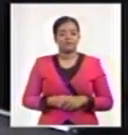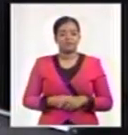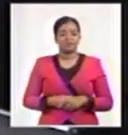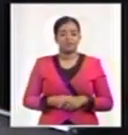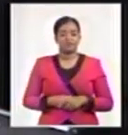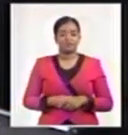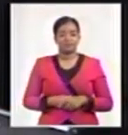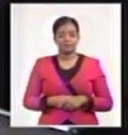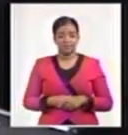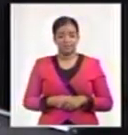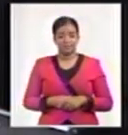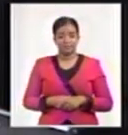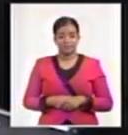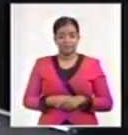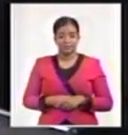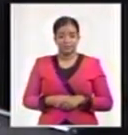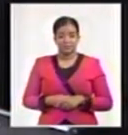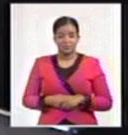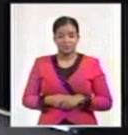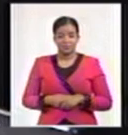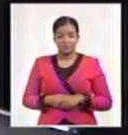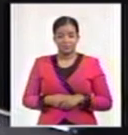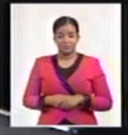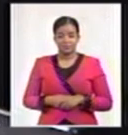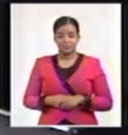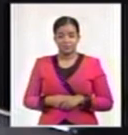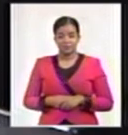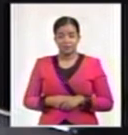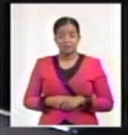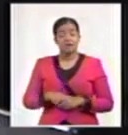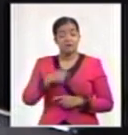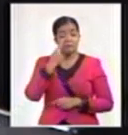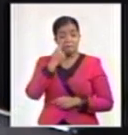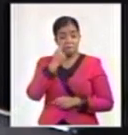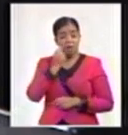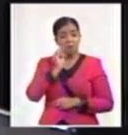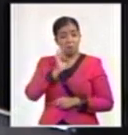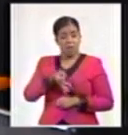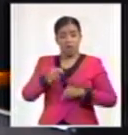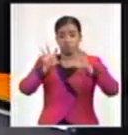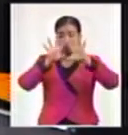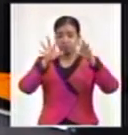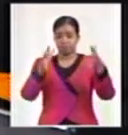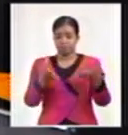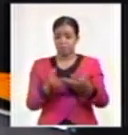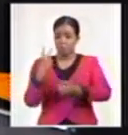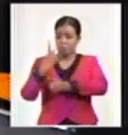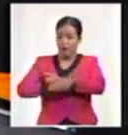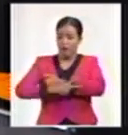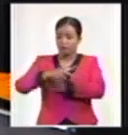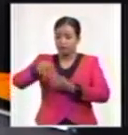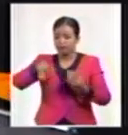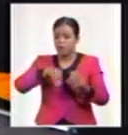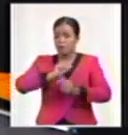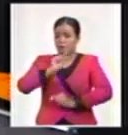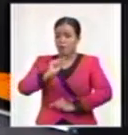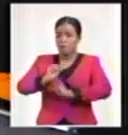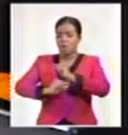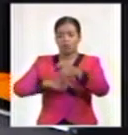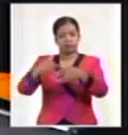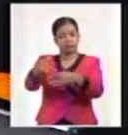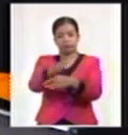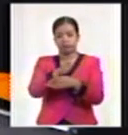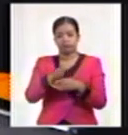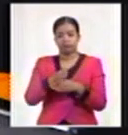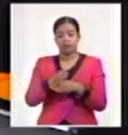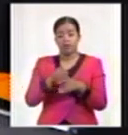ciertamente ha habido cambios a nivel de países, pero todavía esa transformación no está expresada